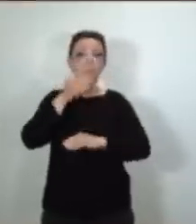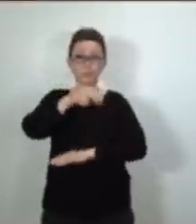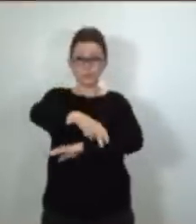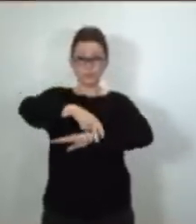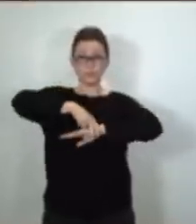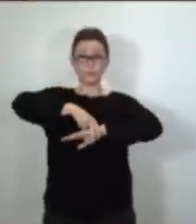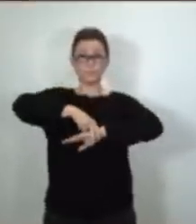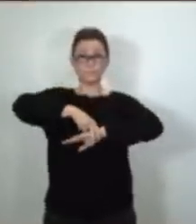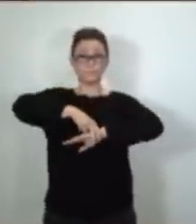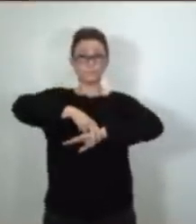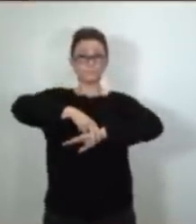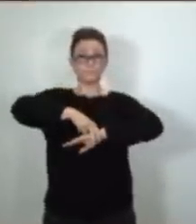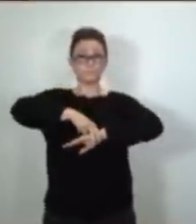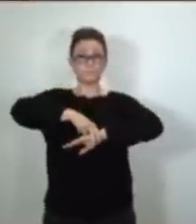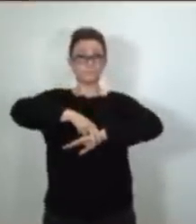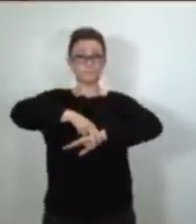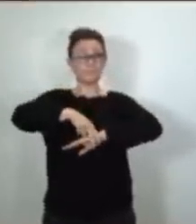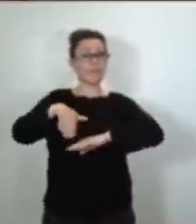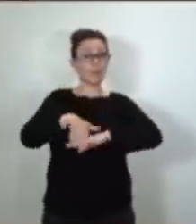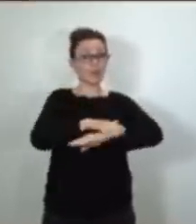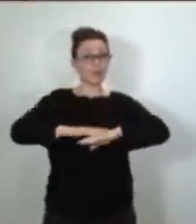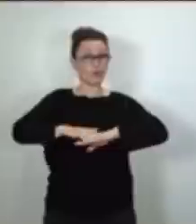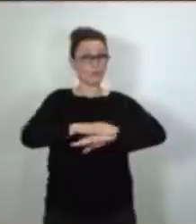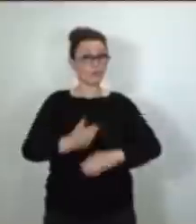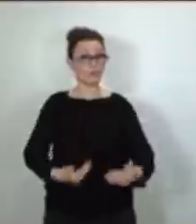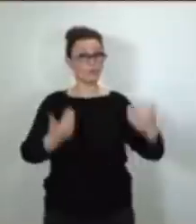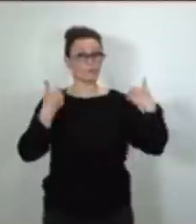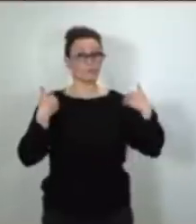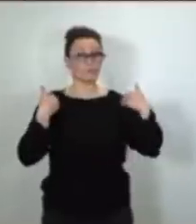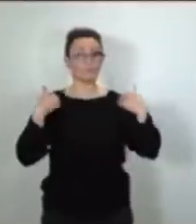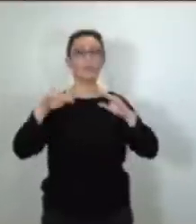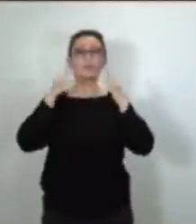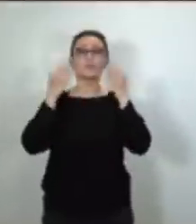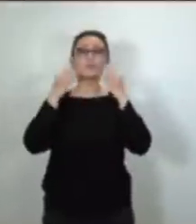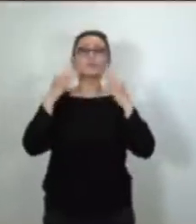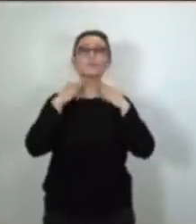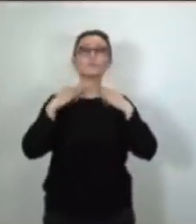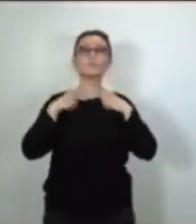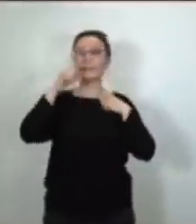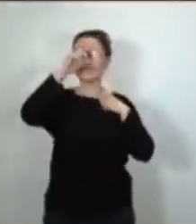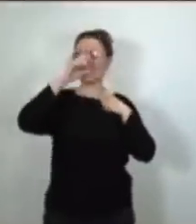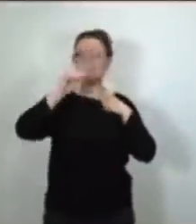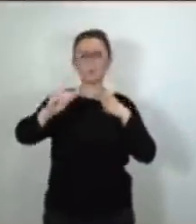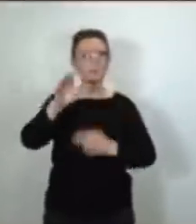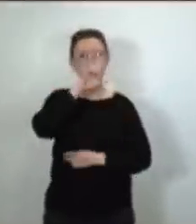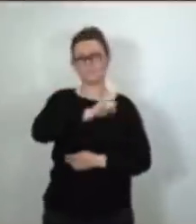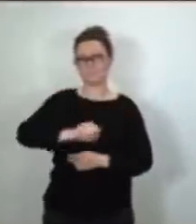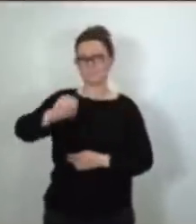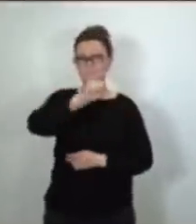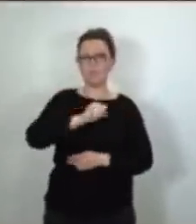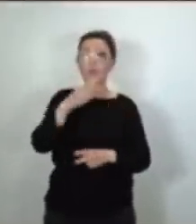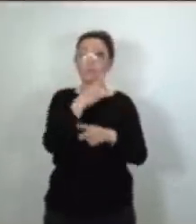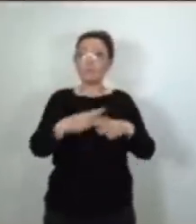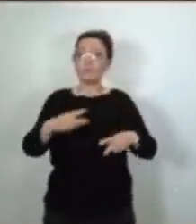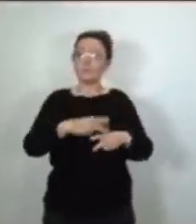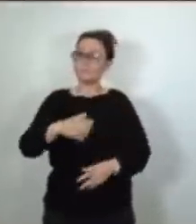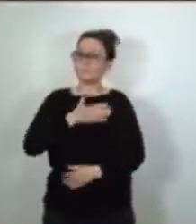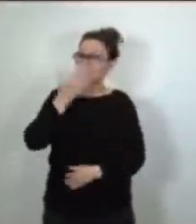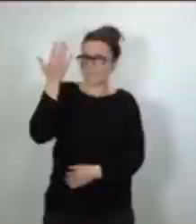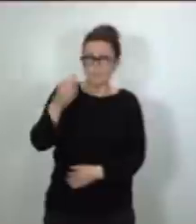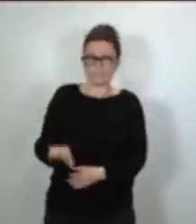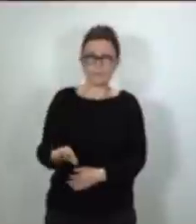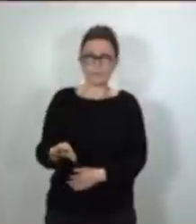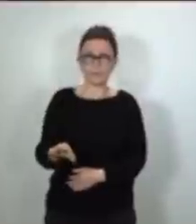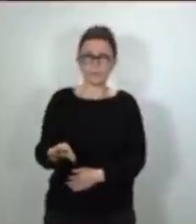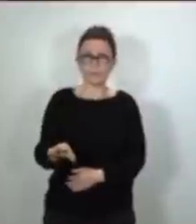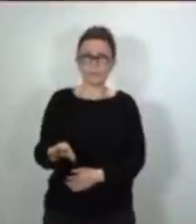azul del Congreso de los Diputados a un hombre que es intelectualmente extraordinario, políticamente muy capaz,